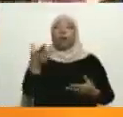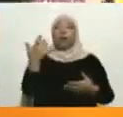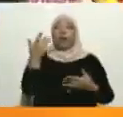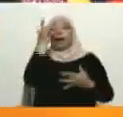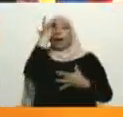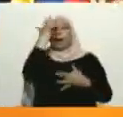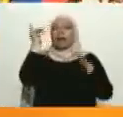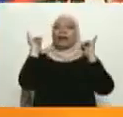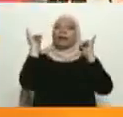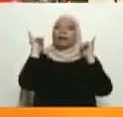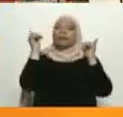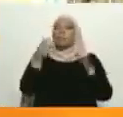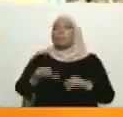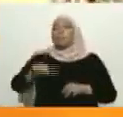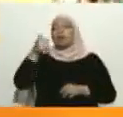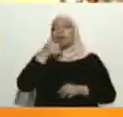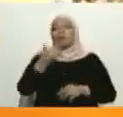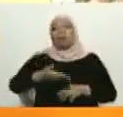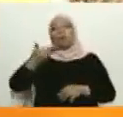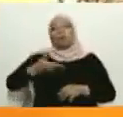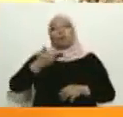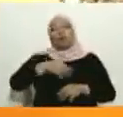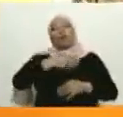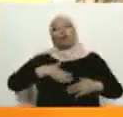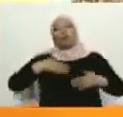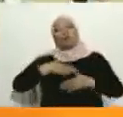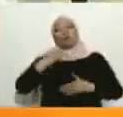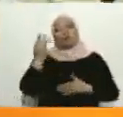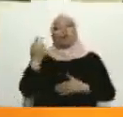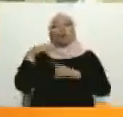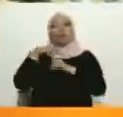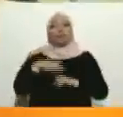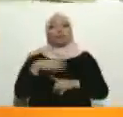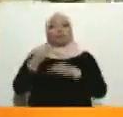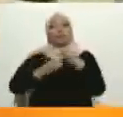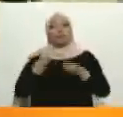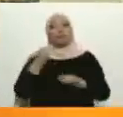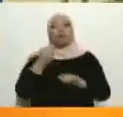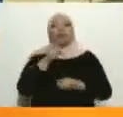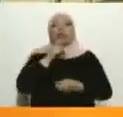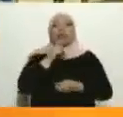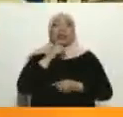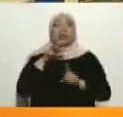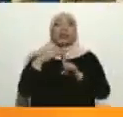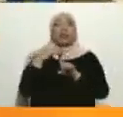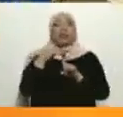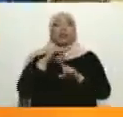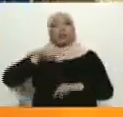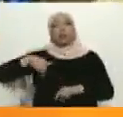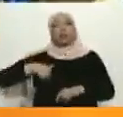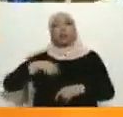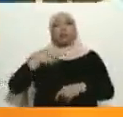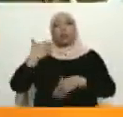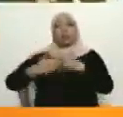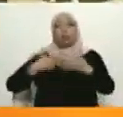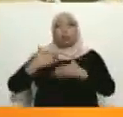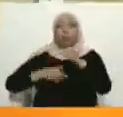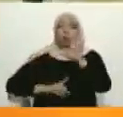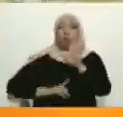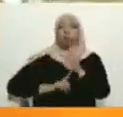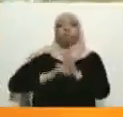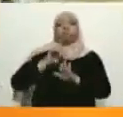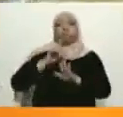gallardía Por más que las condiciones que nos quieran imponer sean adversas nuestro pueblo va a superar todas las condiciones y